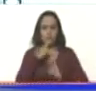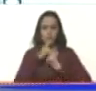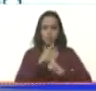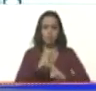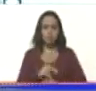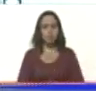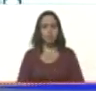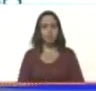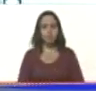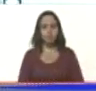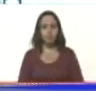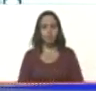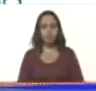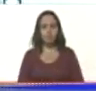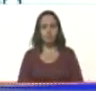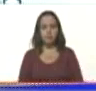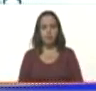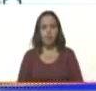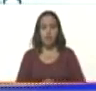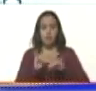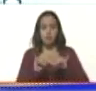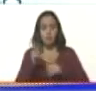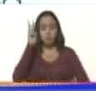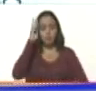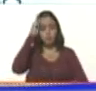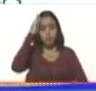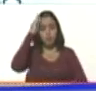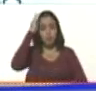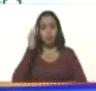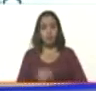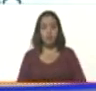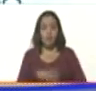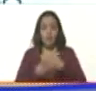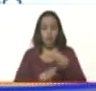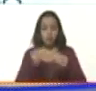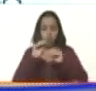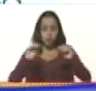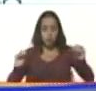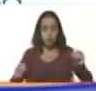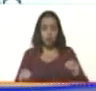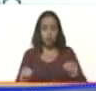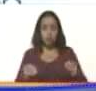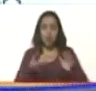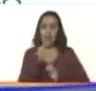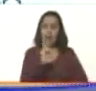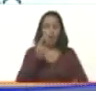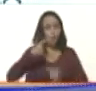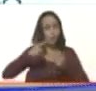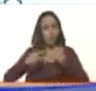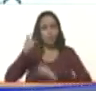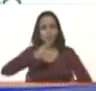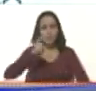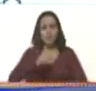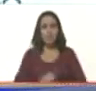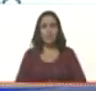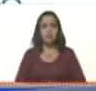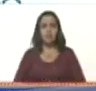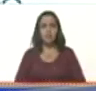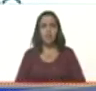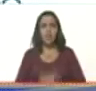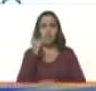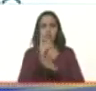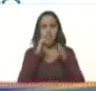que allí Mervin ha hecho una solicitud, pero creo que hay otras necesidades, presidente, que ¿cómo cuáles? Tener en su